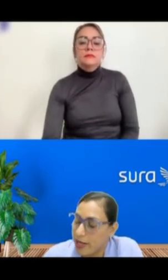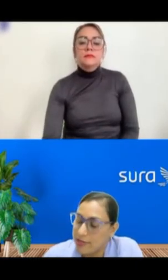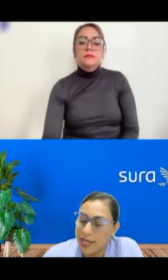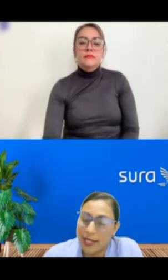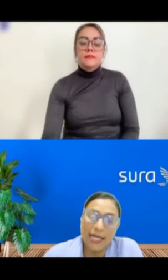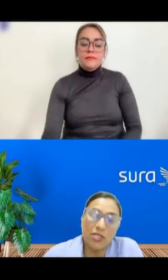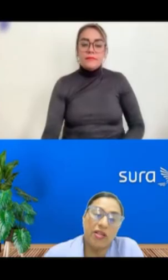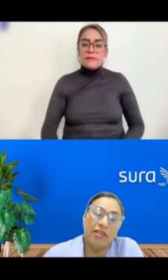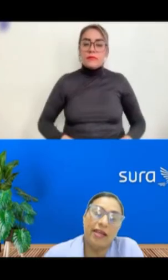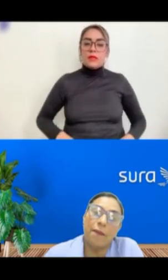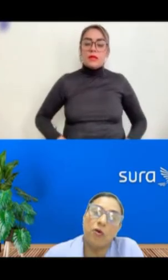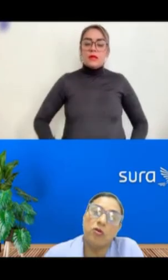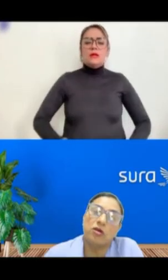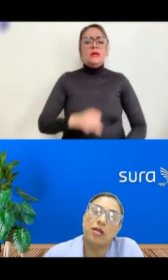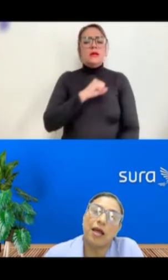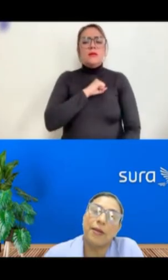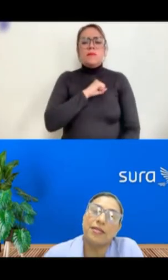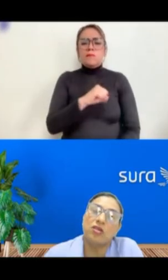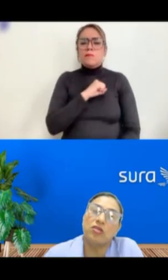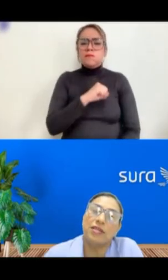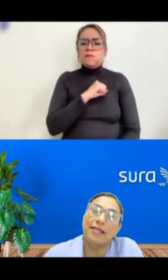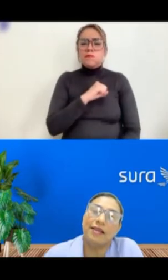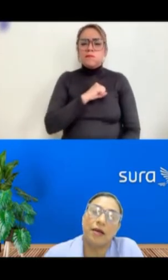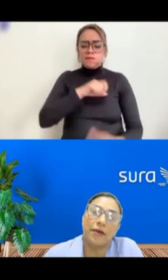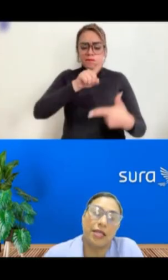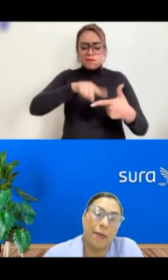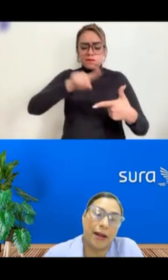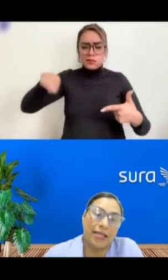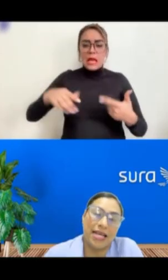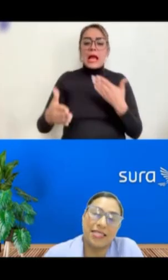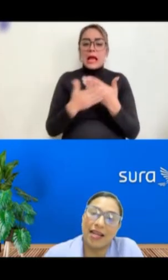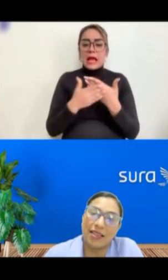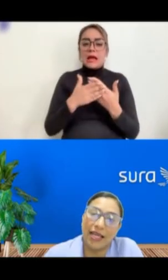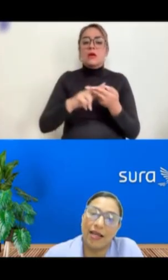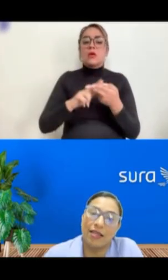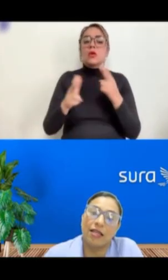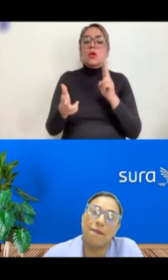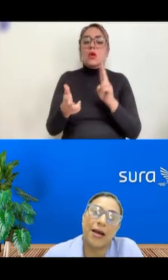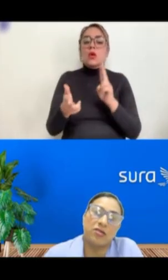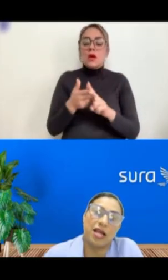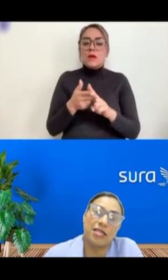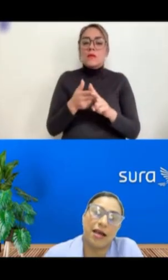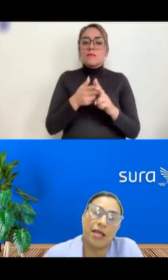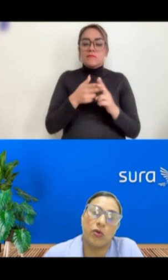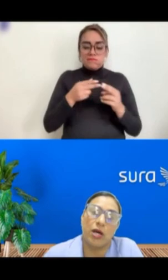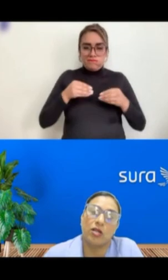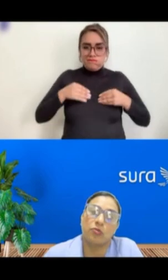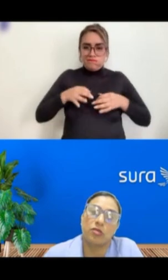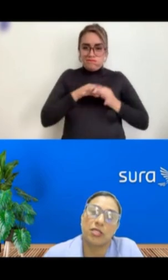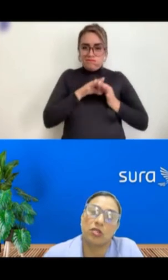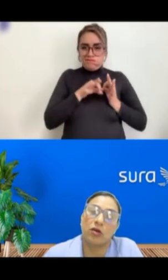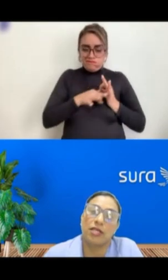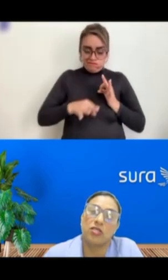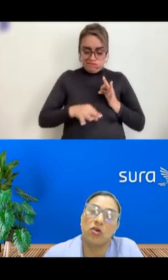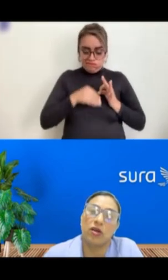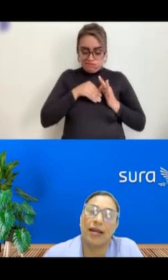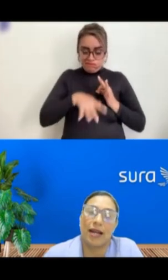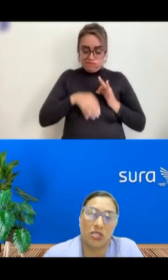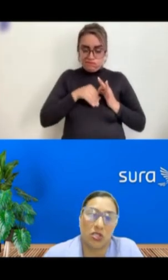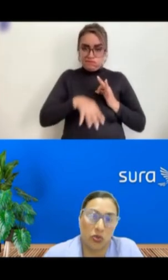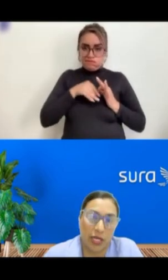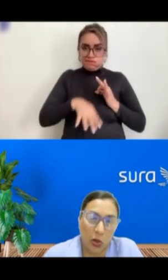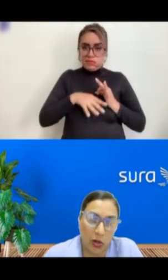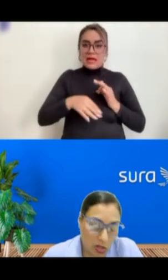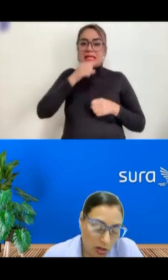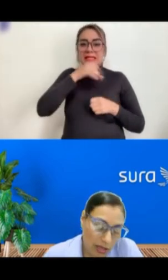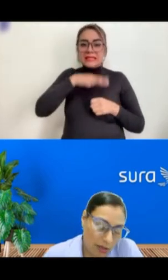Pulso o frecuencia. ¿Qué nos indica el pulso? La percepción táctica a través de la pared de las arterias del paso de la sangre durante los procesos de contracción